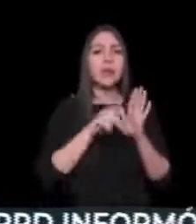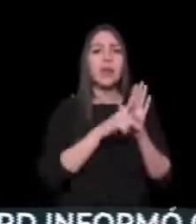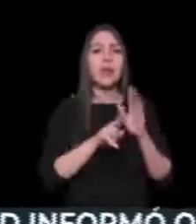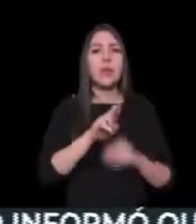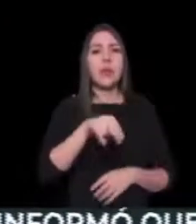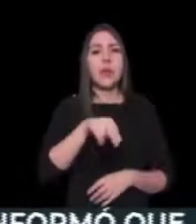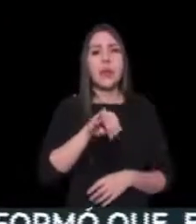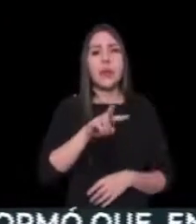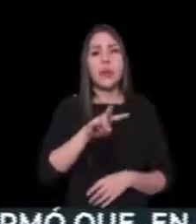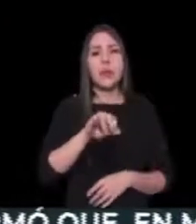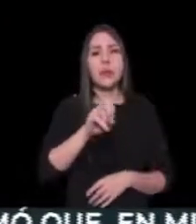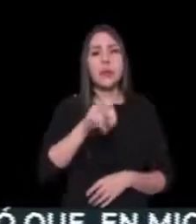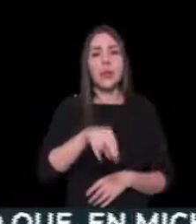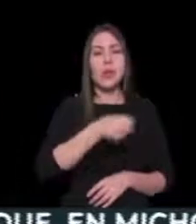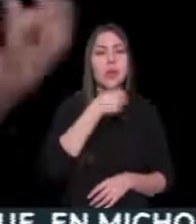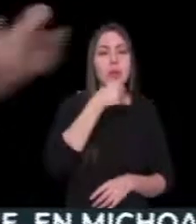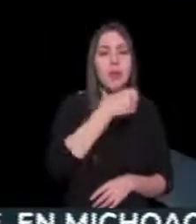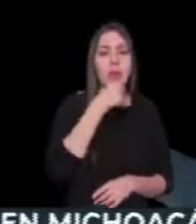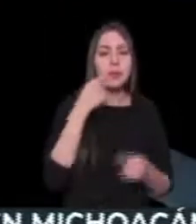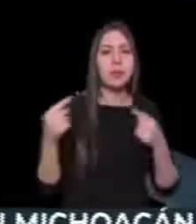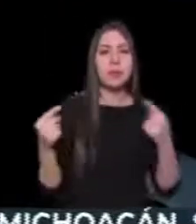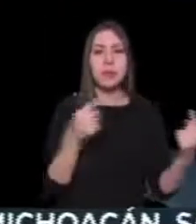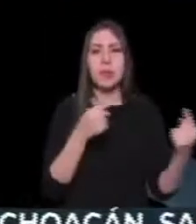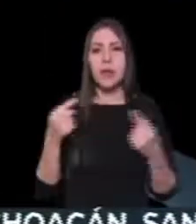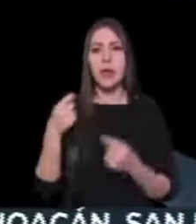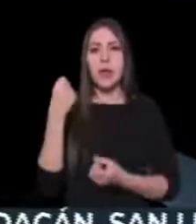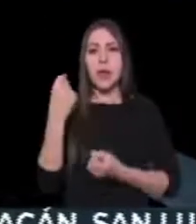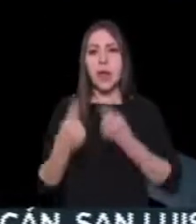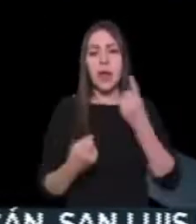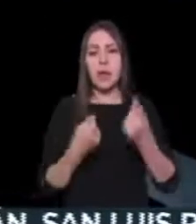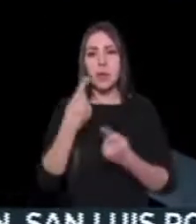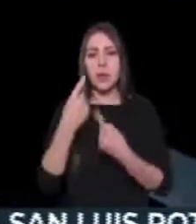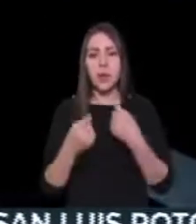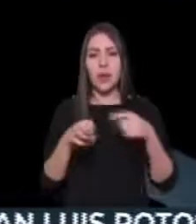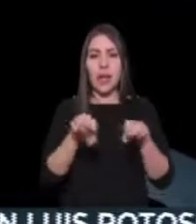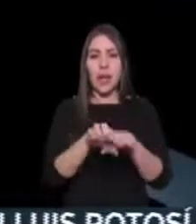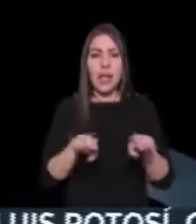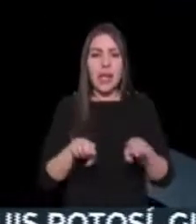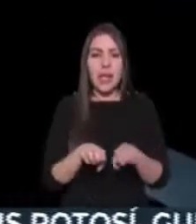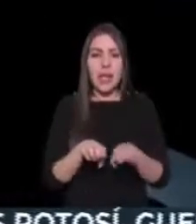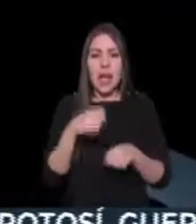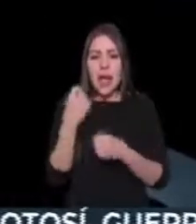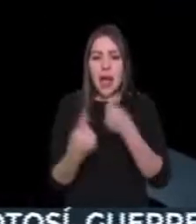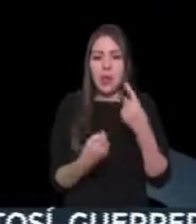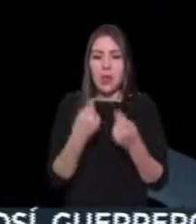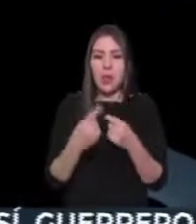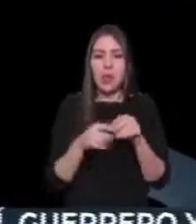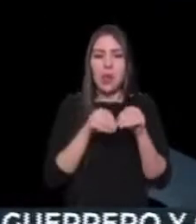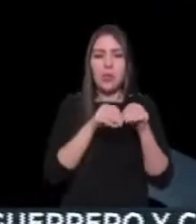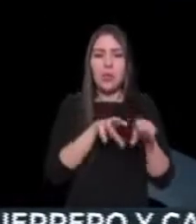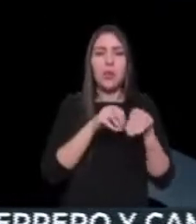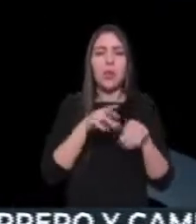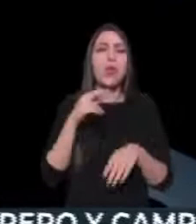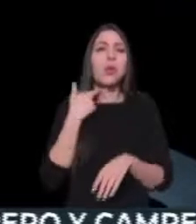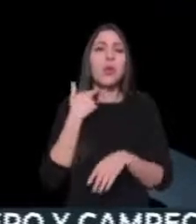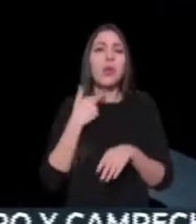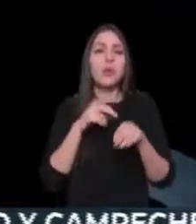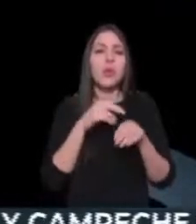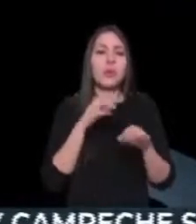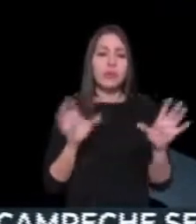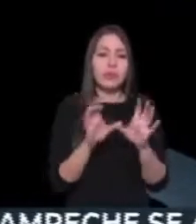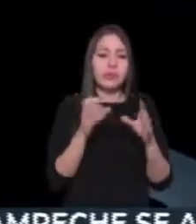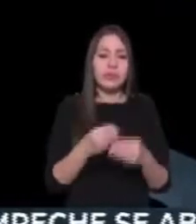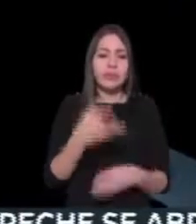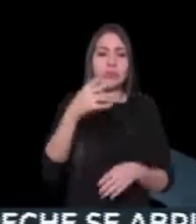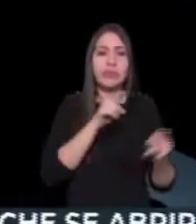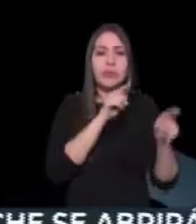de Univisión, donde algunos equipos de bots amplificaron la discusión. No necesariamente ella, pero sí reacciones en contra